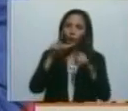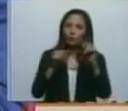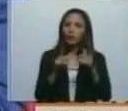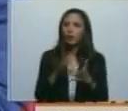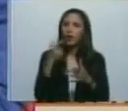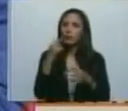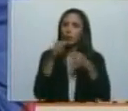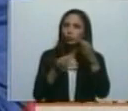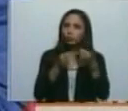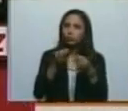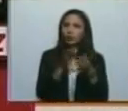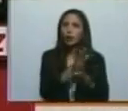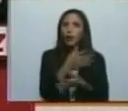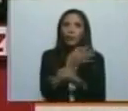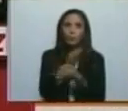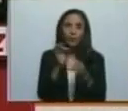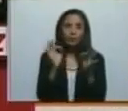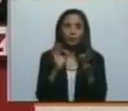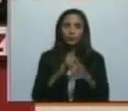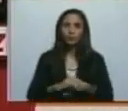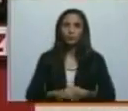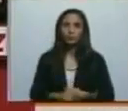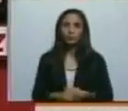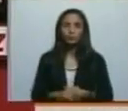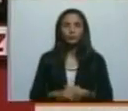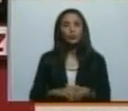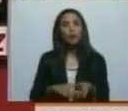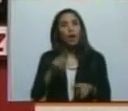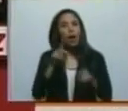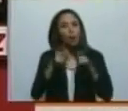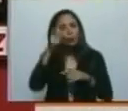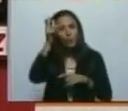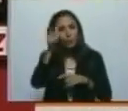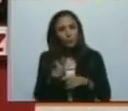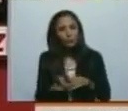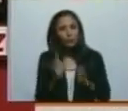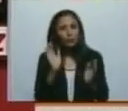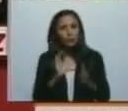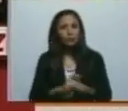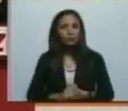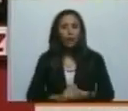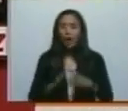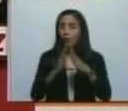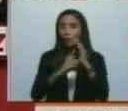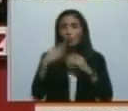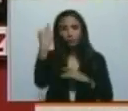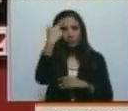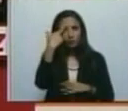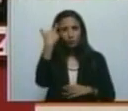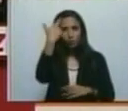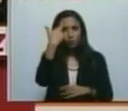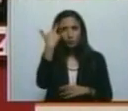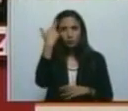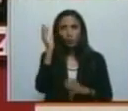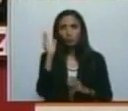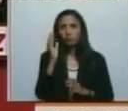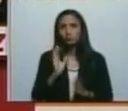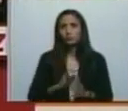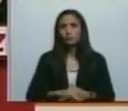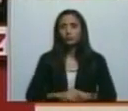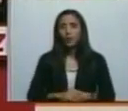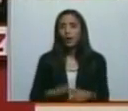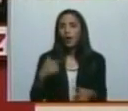Nos da una cachetada. Porque hay gente entonces que tiene toda la razón, ¿verdad? Que siente